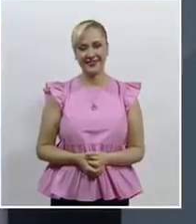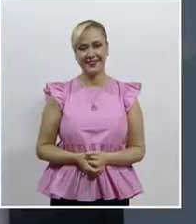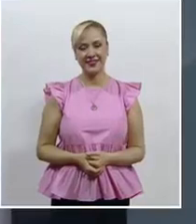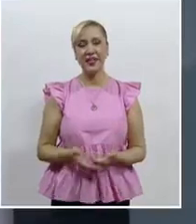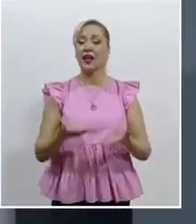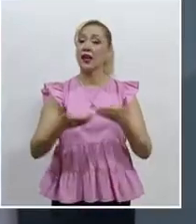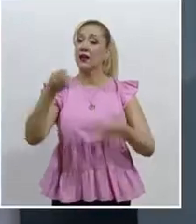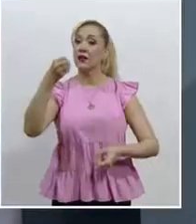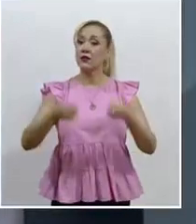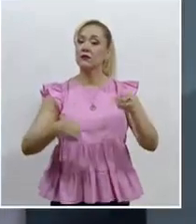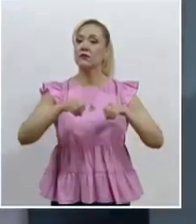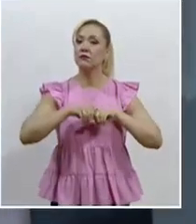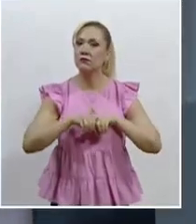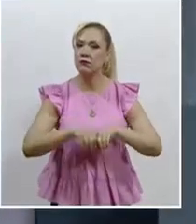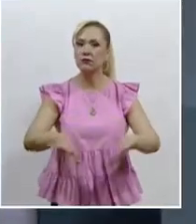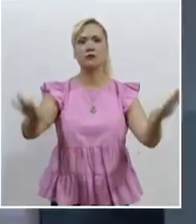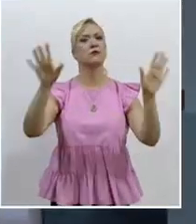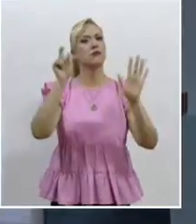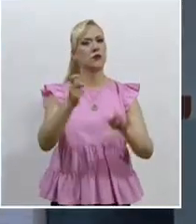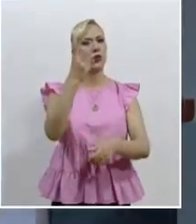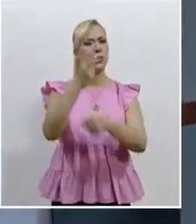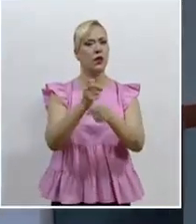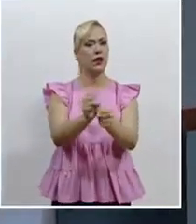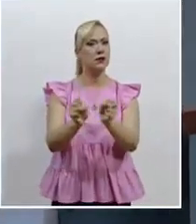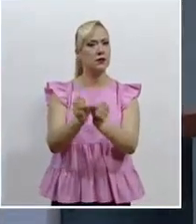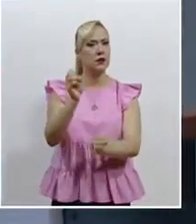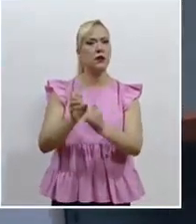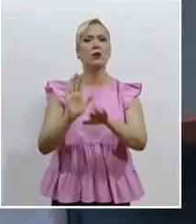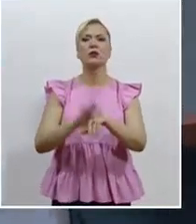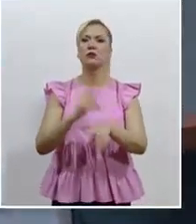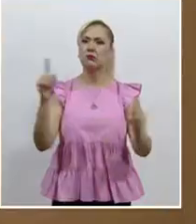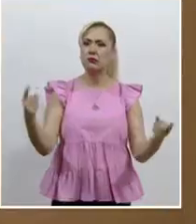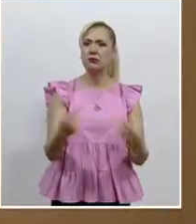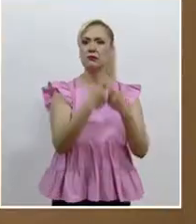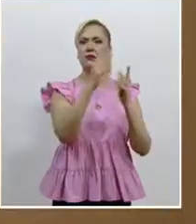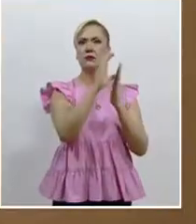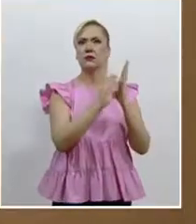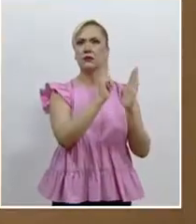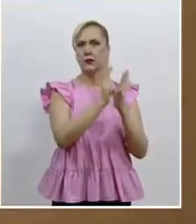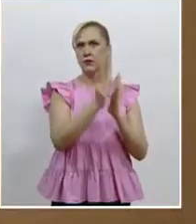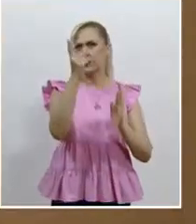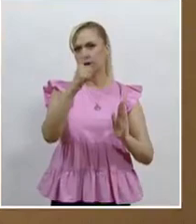La Corte publicó la sentencia de la segunda sala en la controversia constitucional